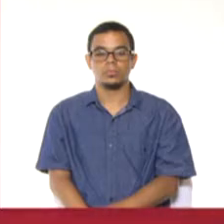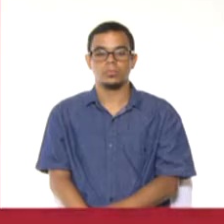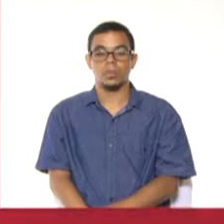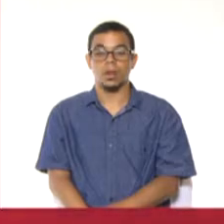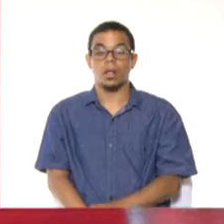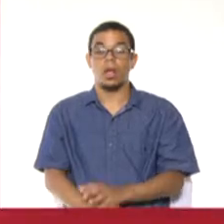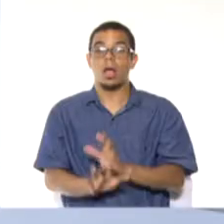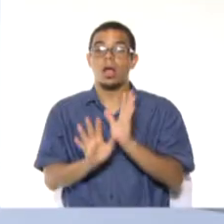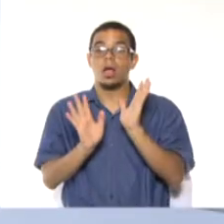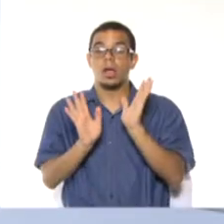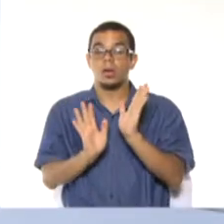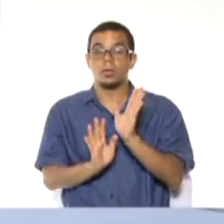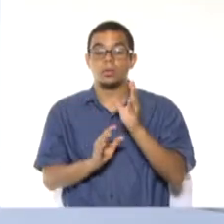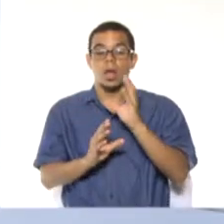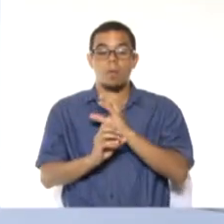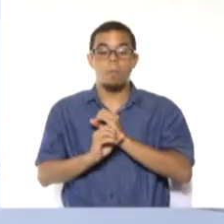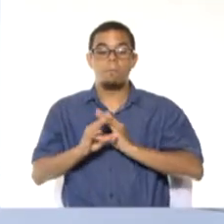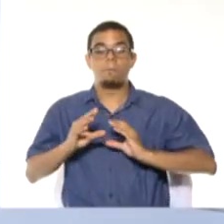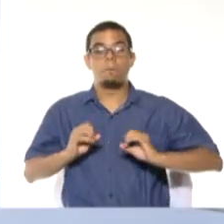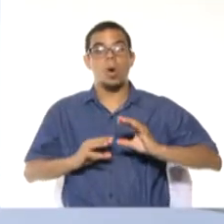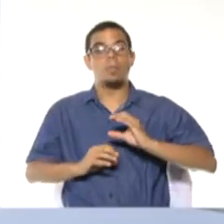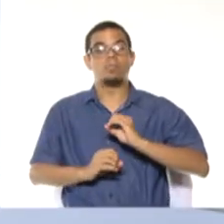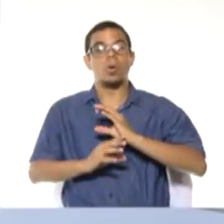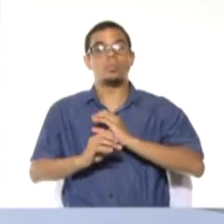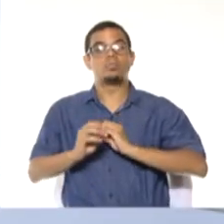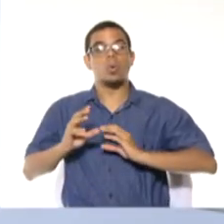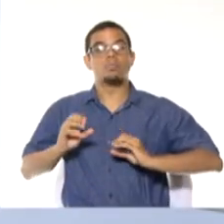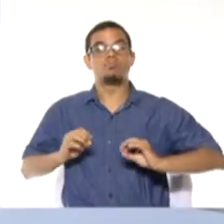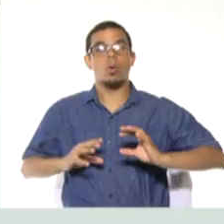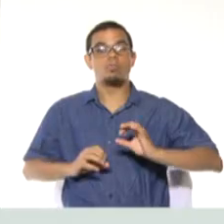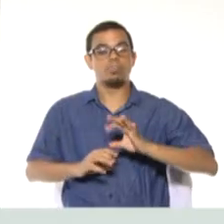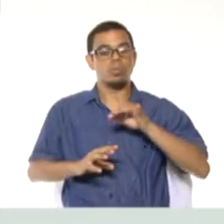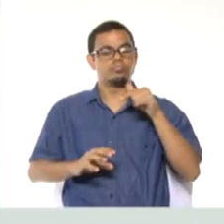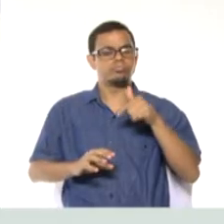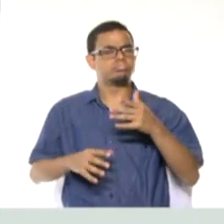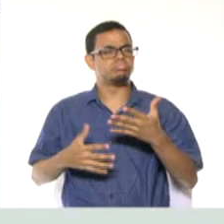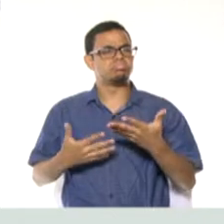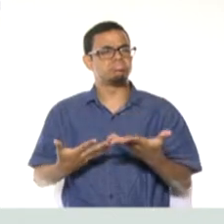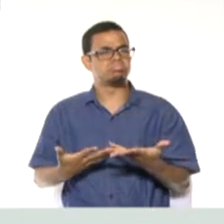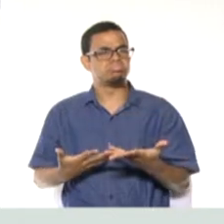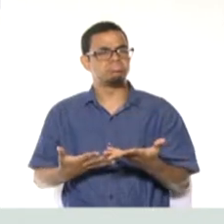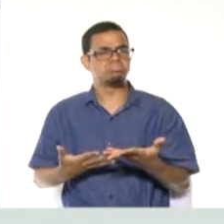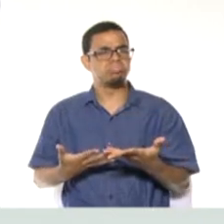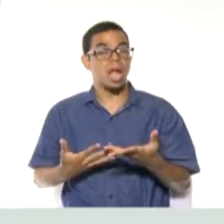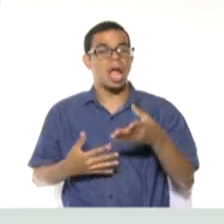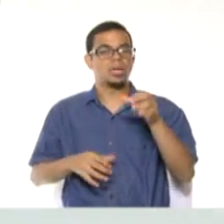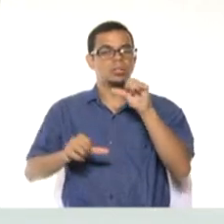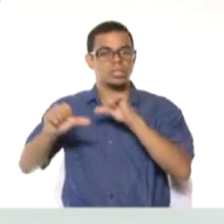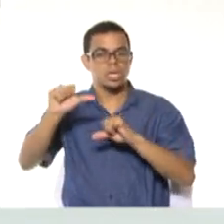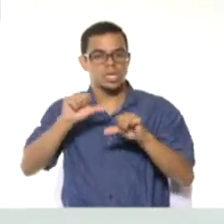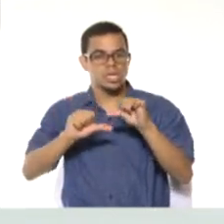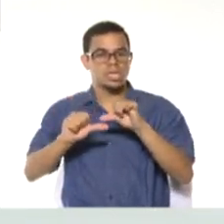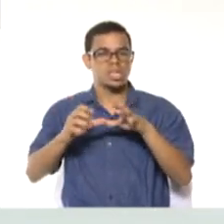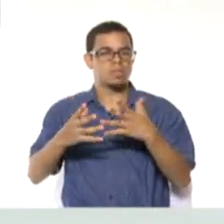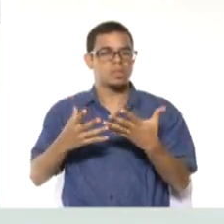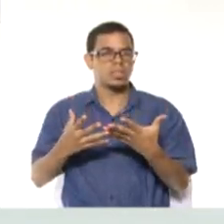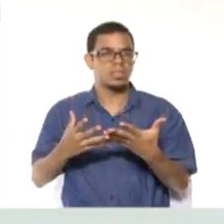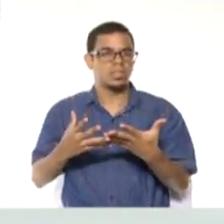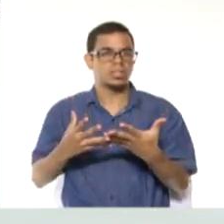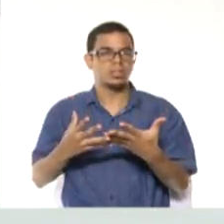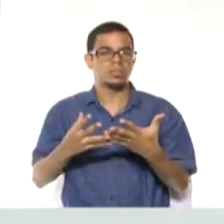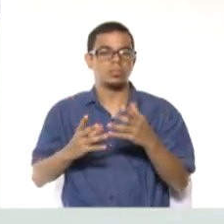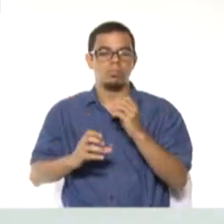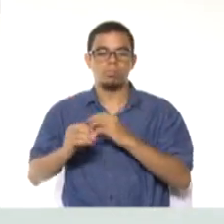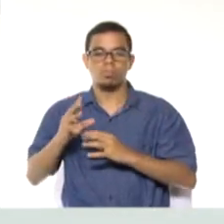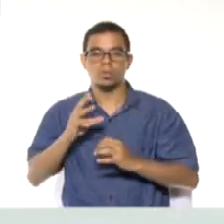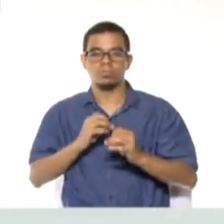Tenemos unas moléculas. ¿Qué representan estas moléculas? En química orgánica estamos hablando de compuestos